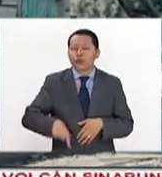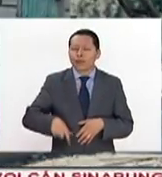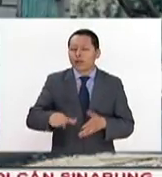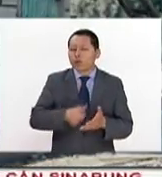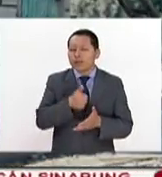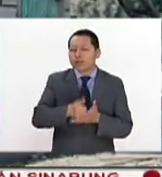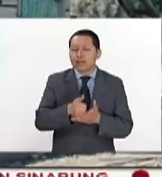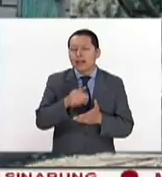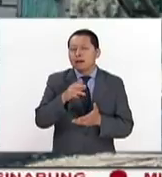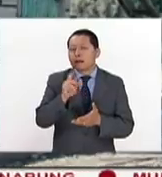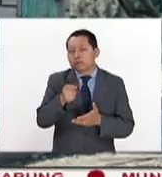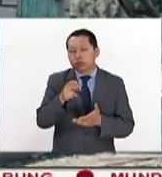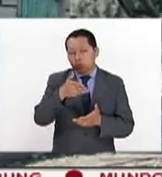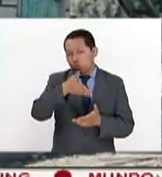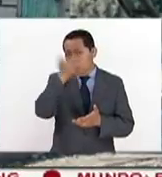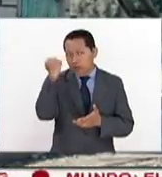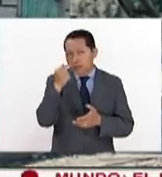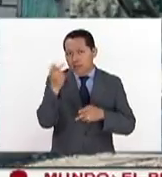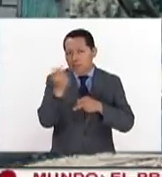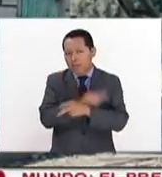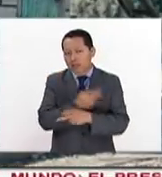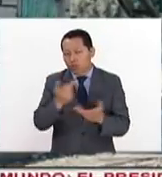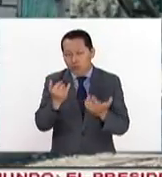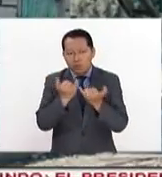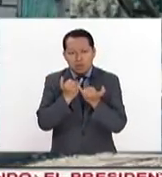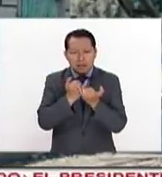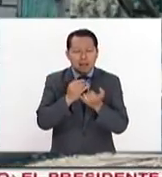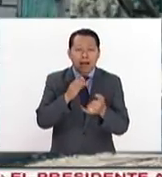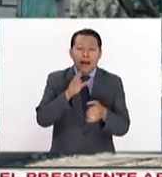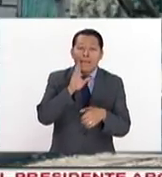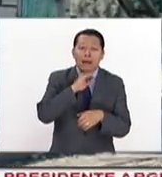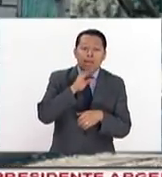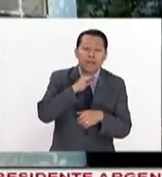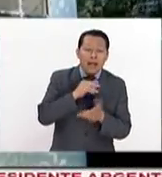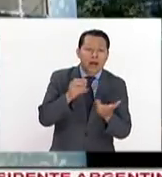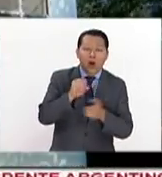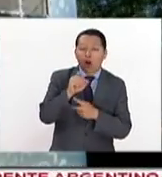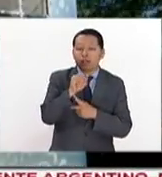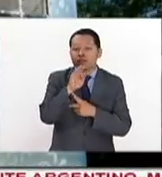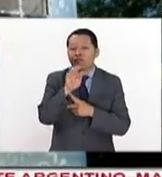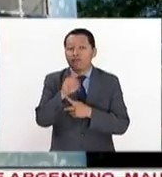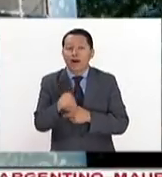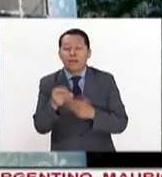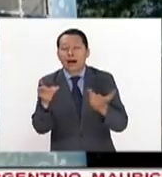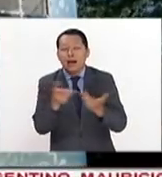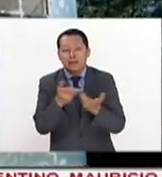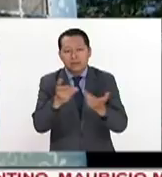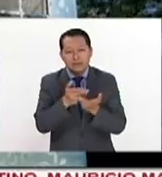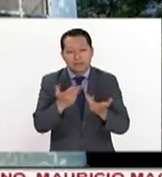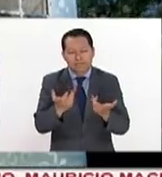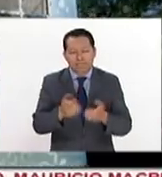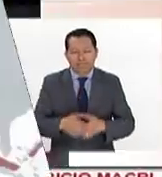isla caribeña no estaba al tanto de los crímenes que cometieron los empleados de Oxfam durante su misión.